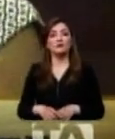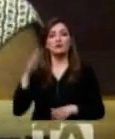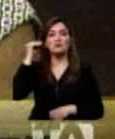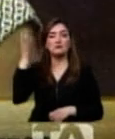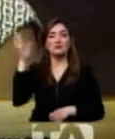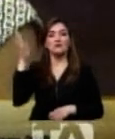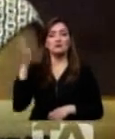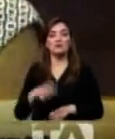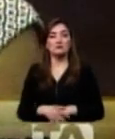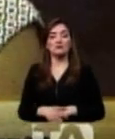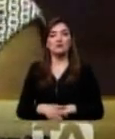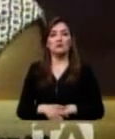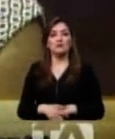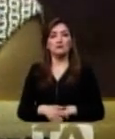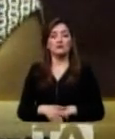valores siempre